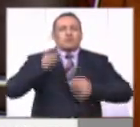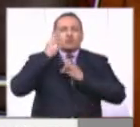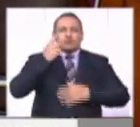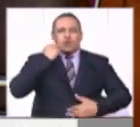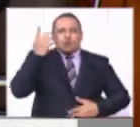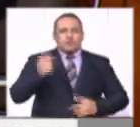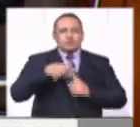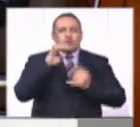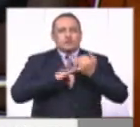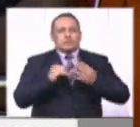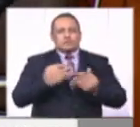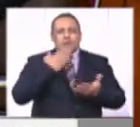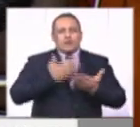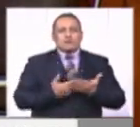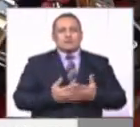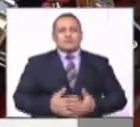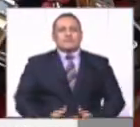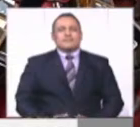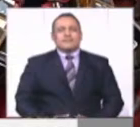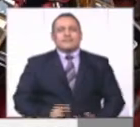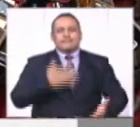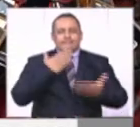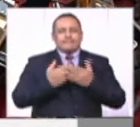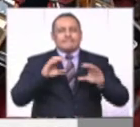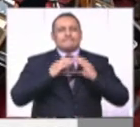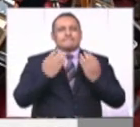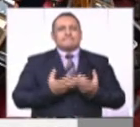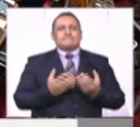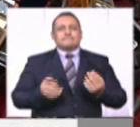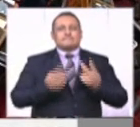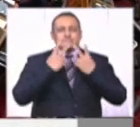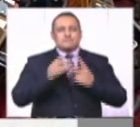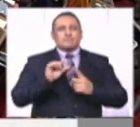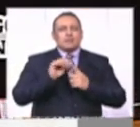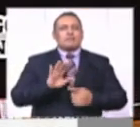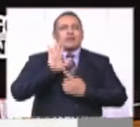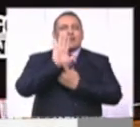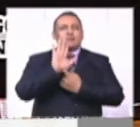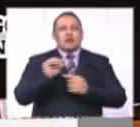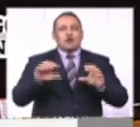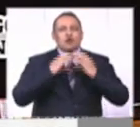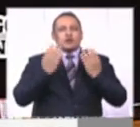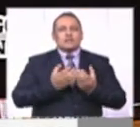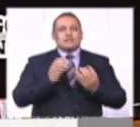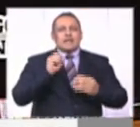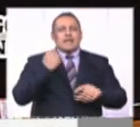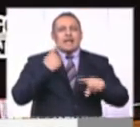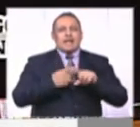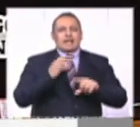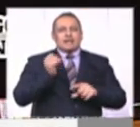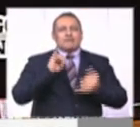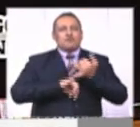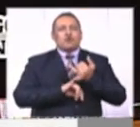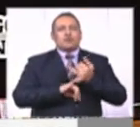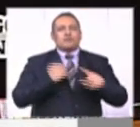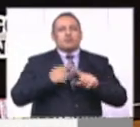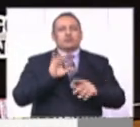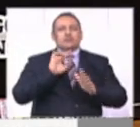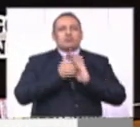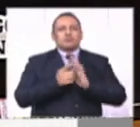señor Torres Muchas gracias gracias congresista tiene el uso de la palabra el congresista Alex flores por